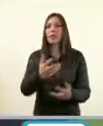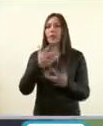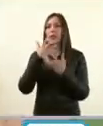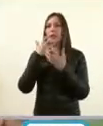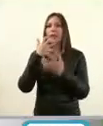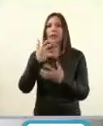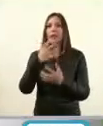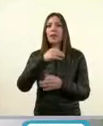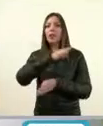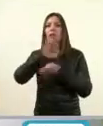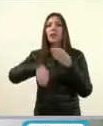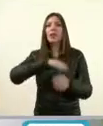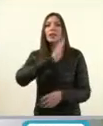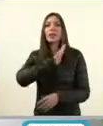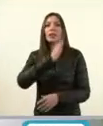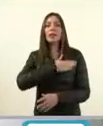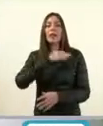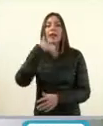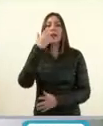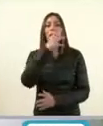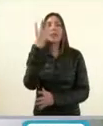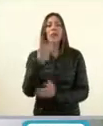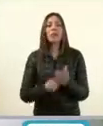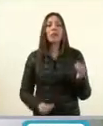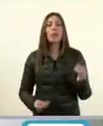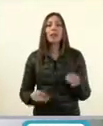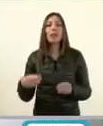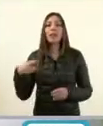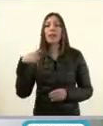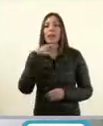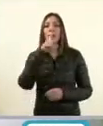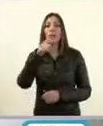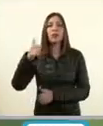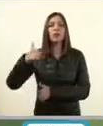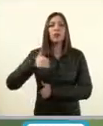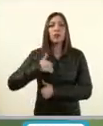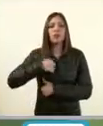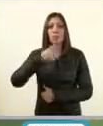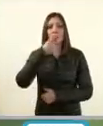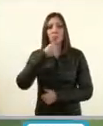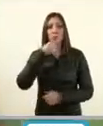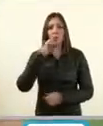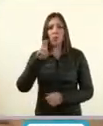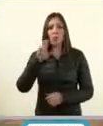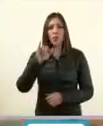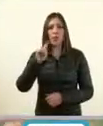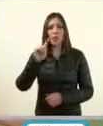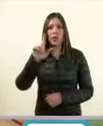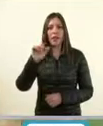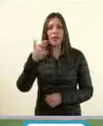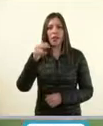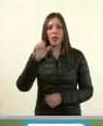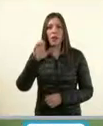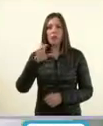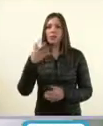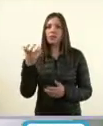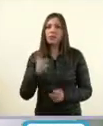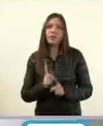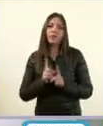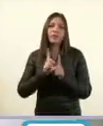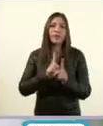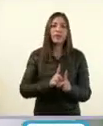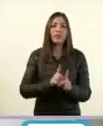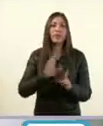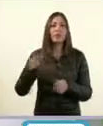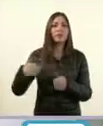sus enemigos, que se van los españoles. Y entonces sale un soldado y sale Cuitláhuac y arenga a todo el pueblo a defender y a combatir